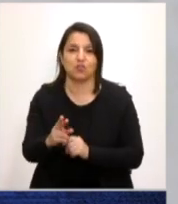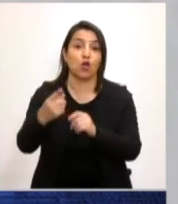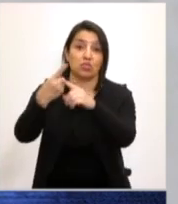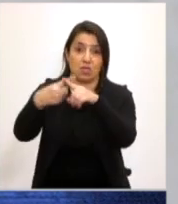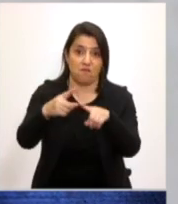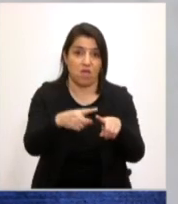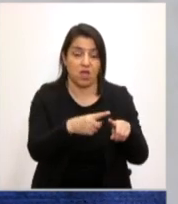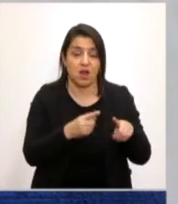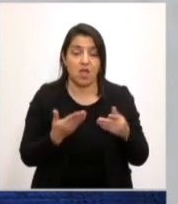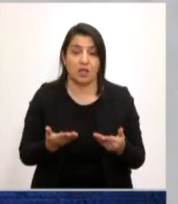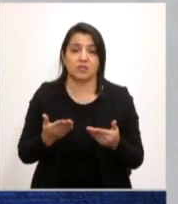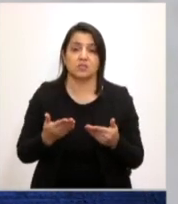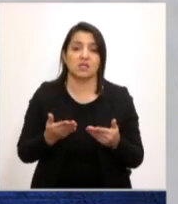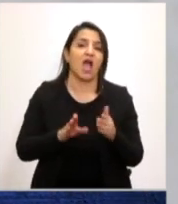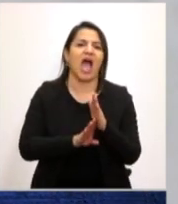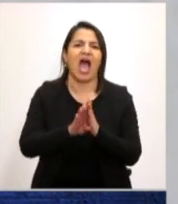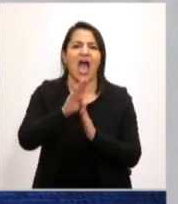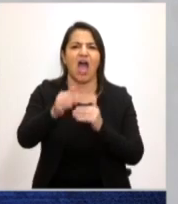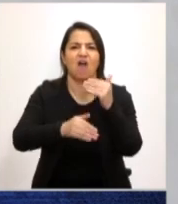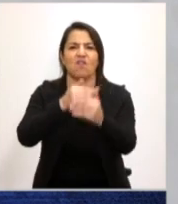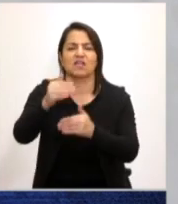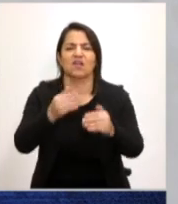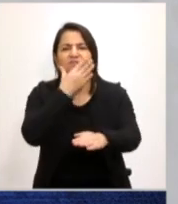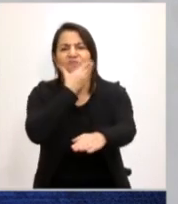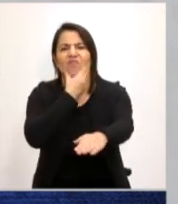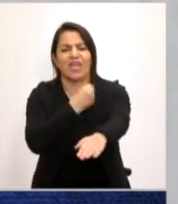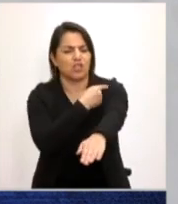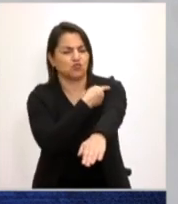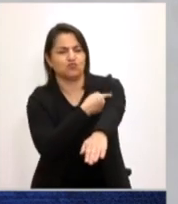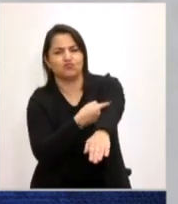diferencias, haremos avanzar este extendido y bello territorio